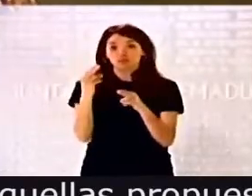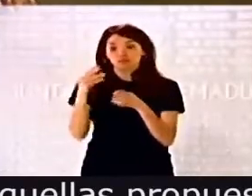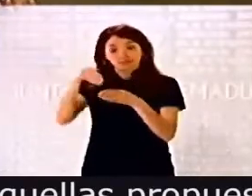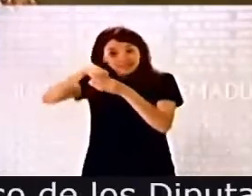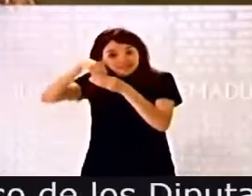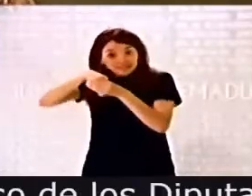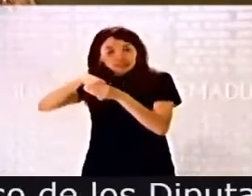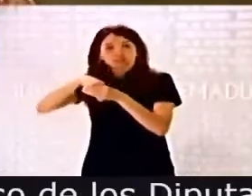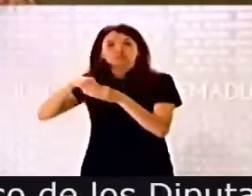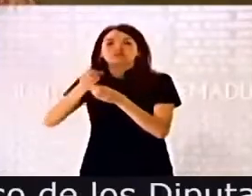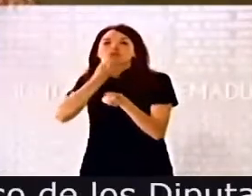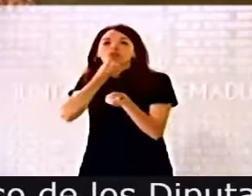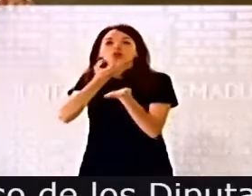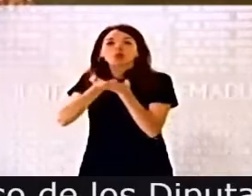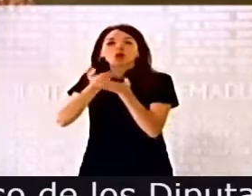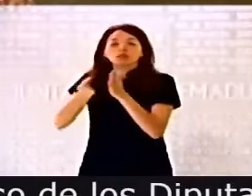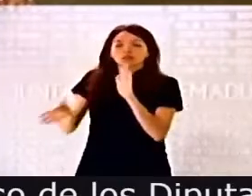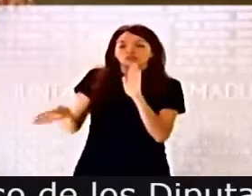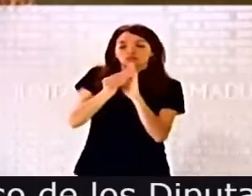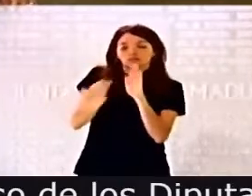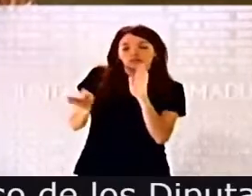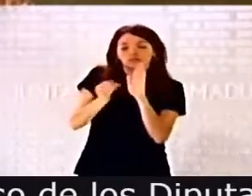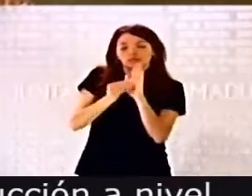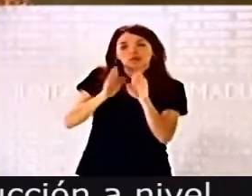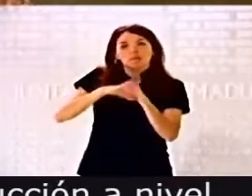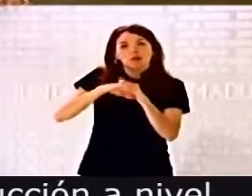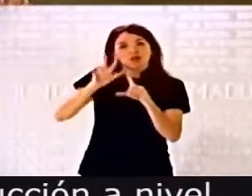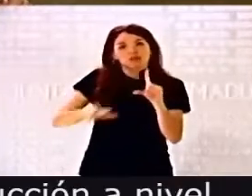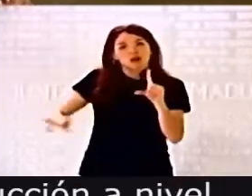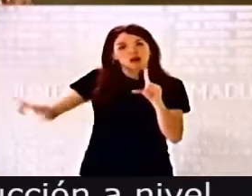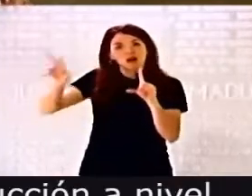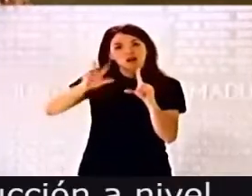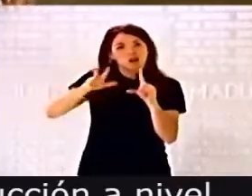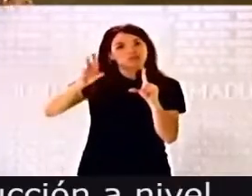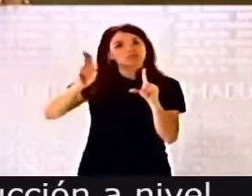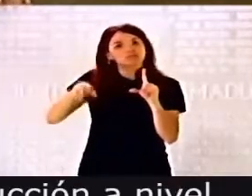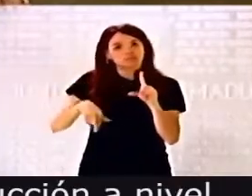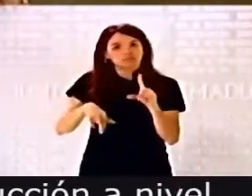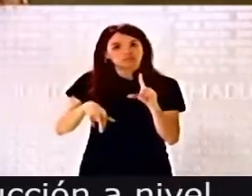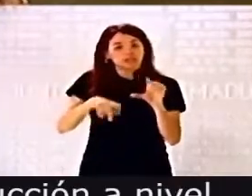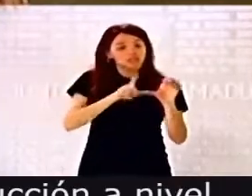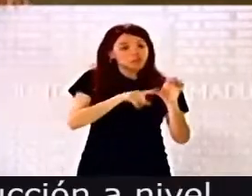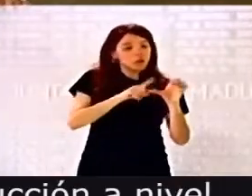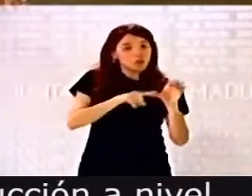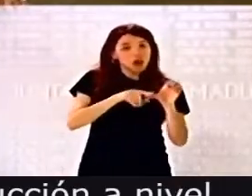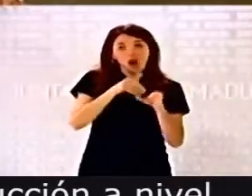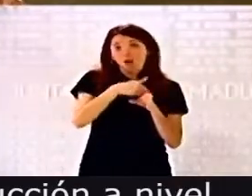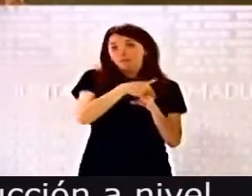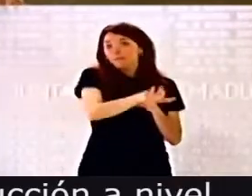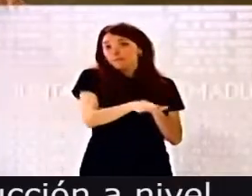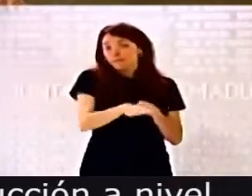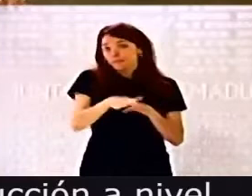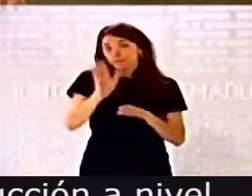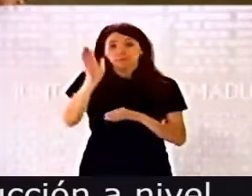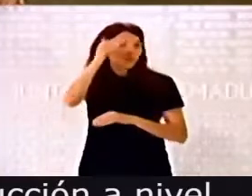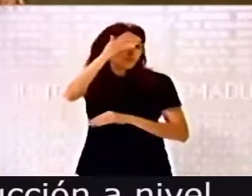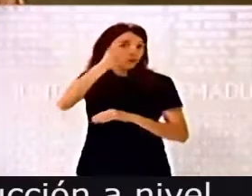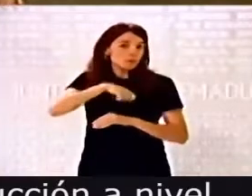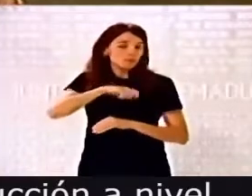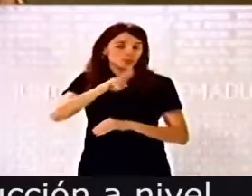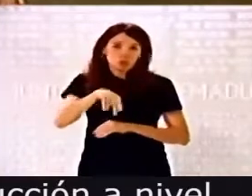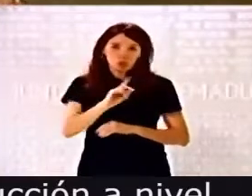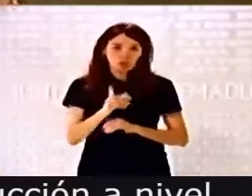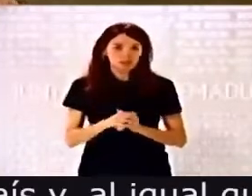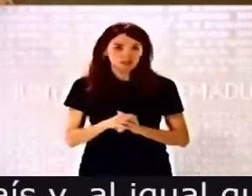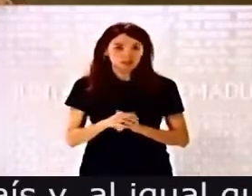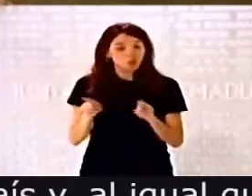esa reconstrucción a nivel nacional. Extremadura no es algo ajeno a este país y, al igual que existe a nivel